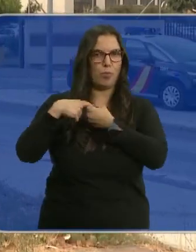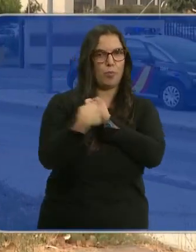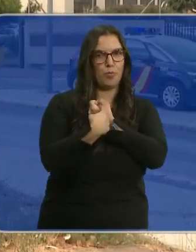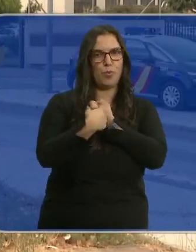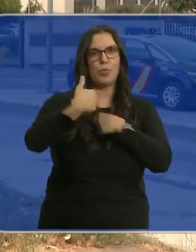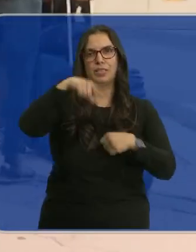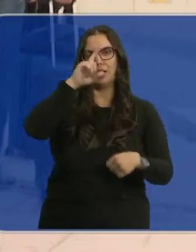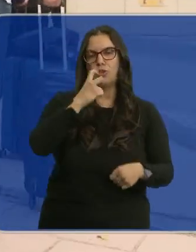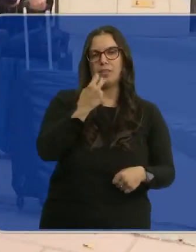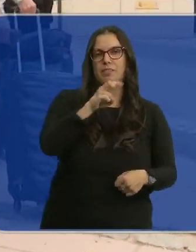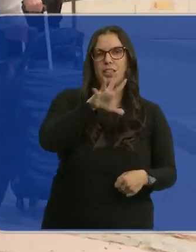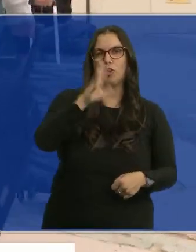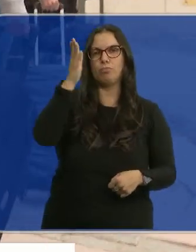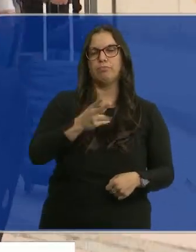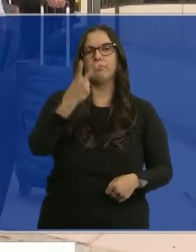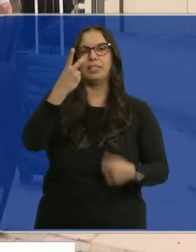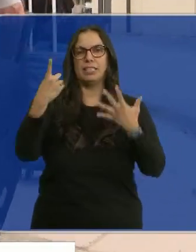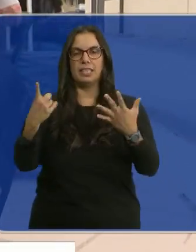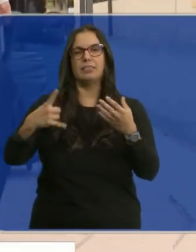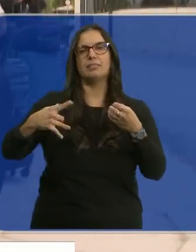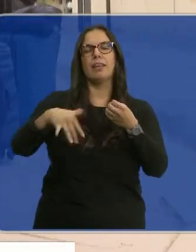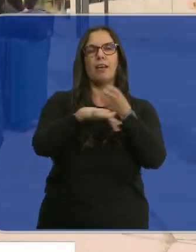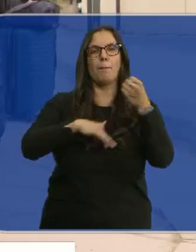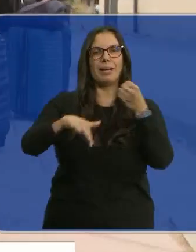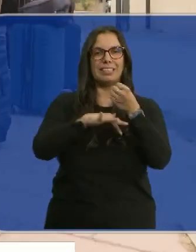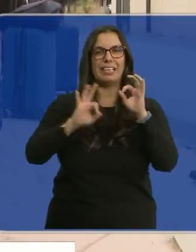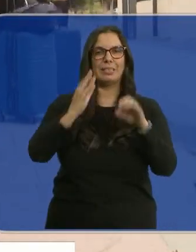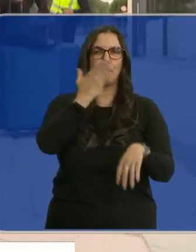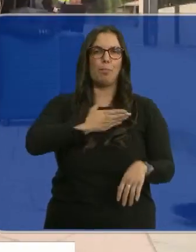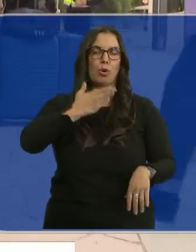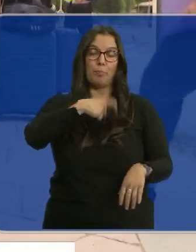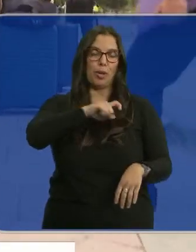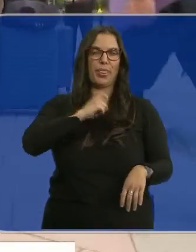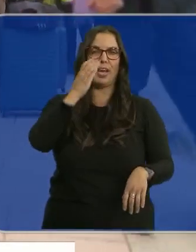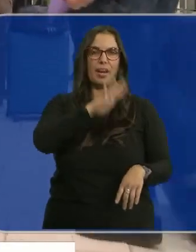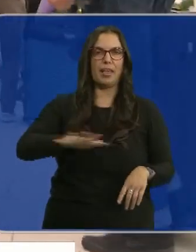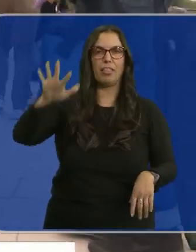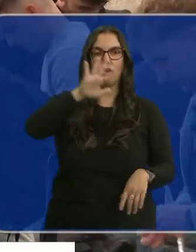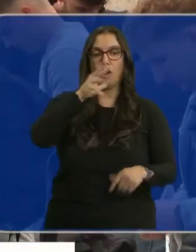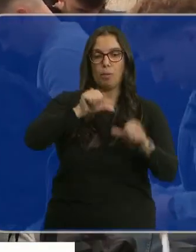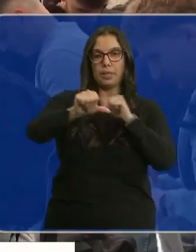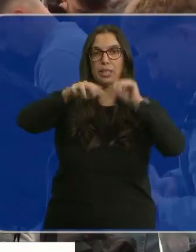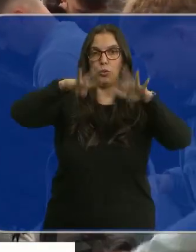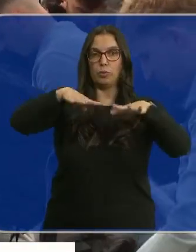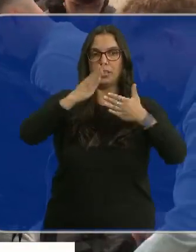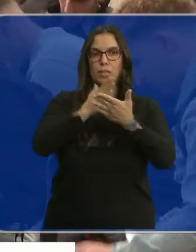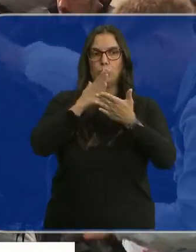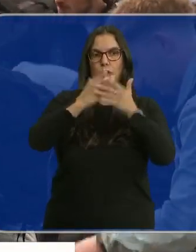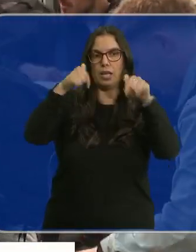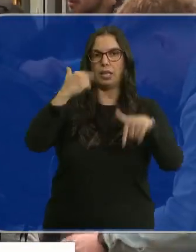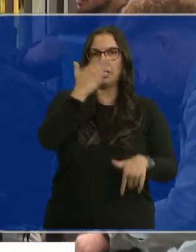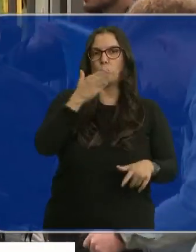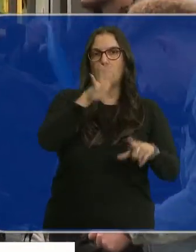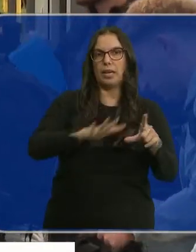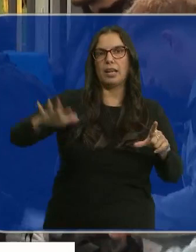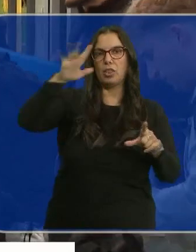la 2025-2026 de la escala básica de la Policía Nacional. Estudiarán durante los próximos 9 meses en esta Escuela